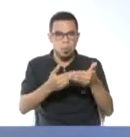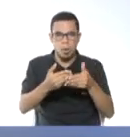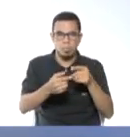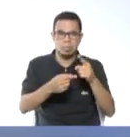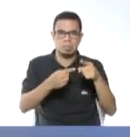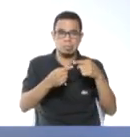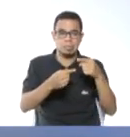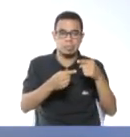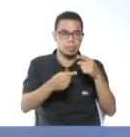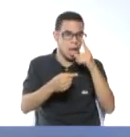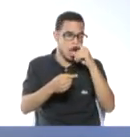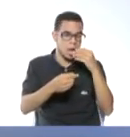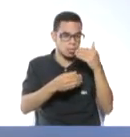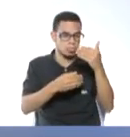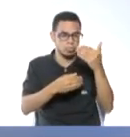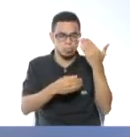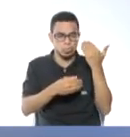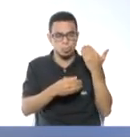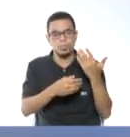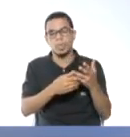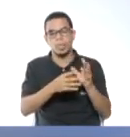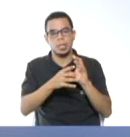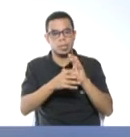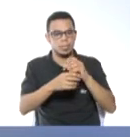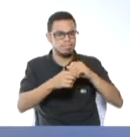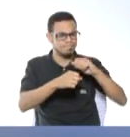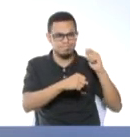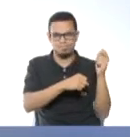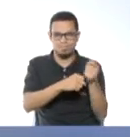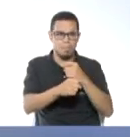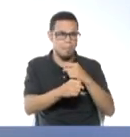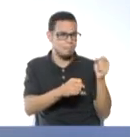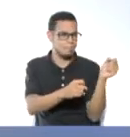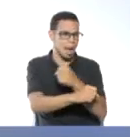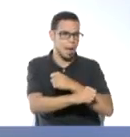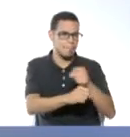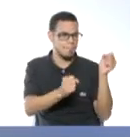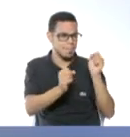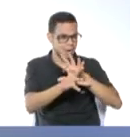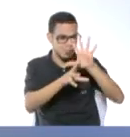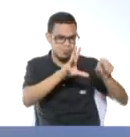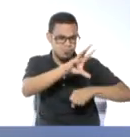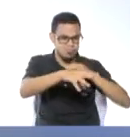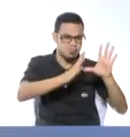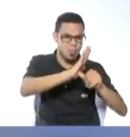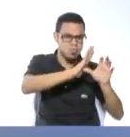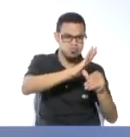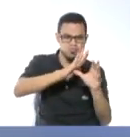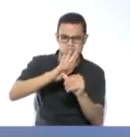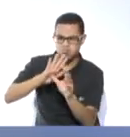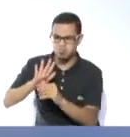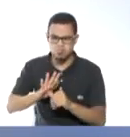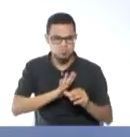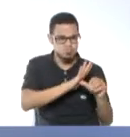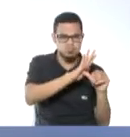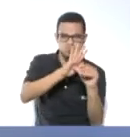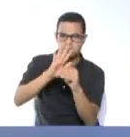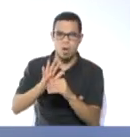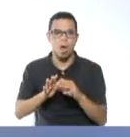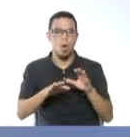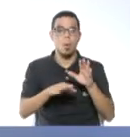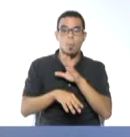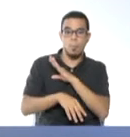milenariamente y bueno, han saqueado patrimonio medicinal propio de las